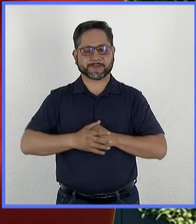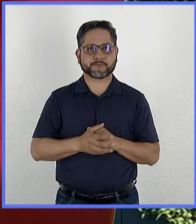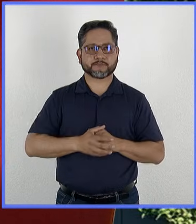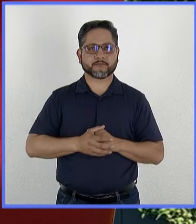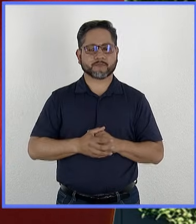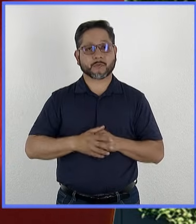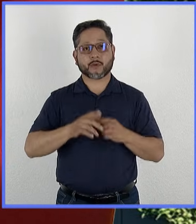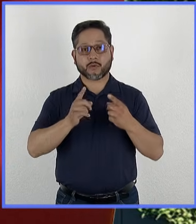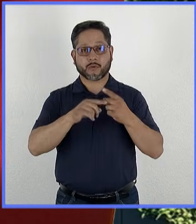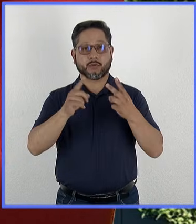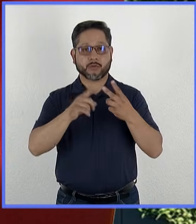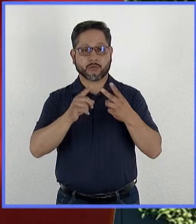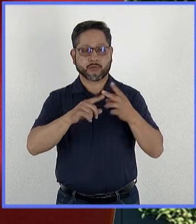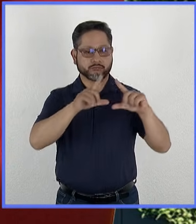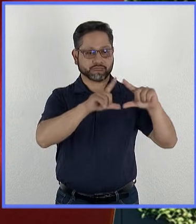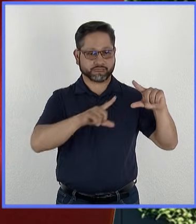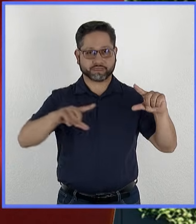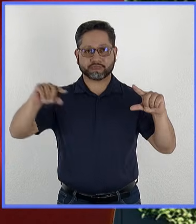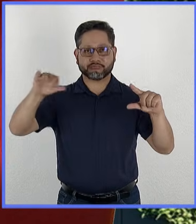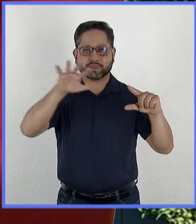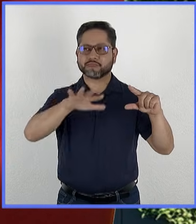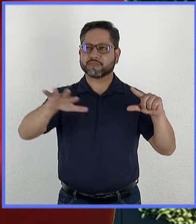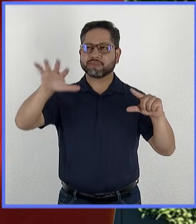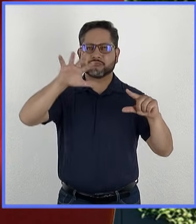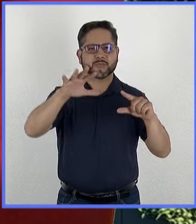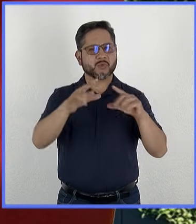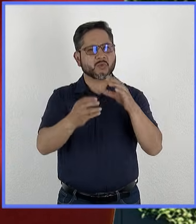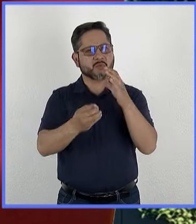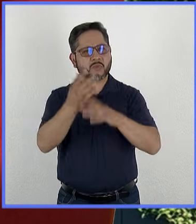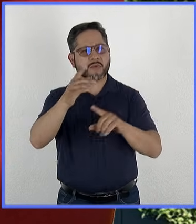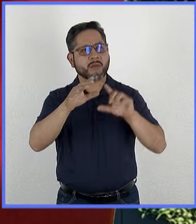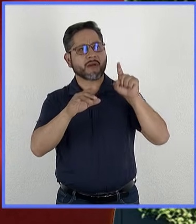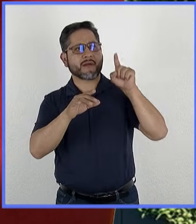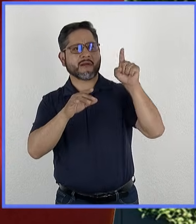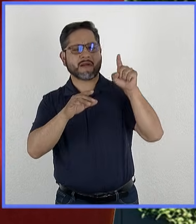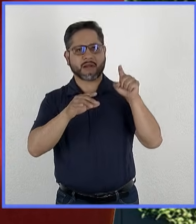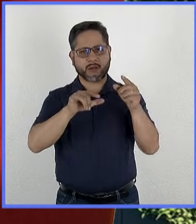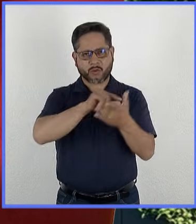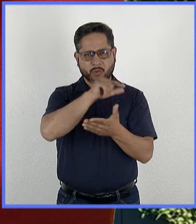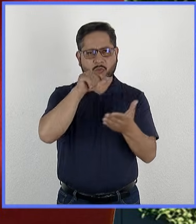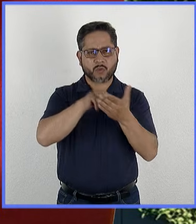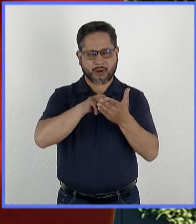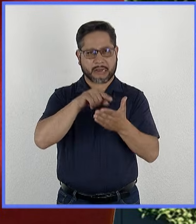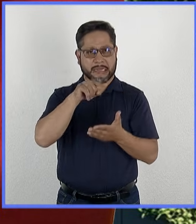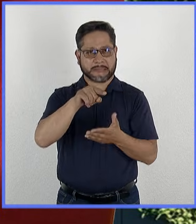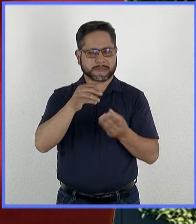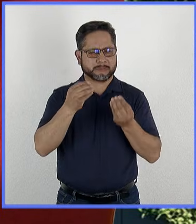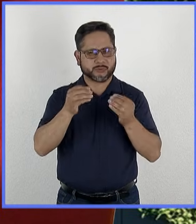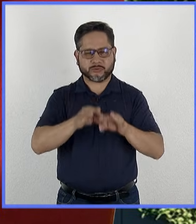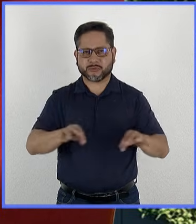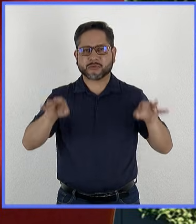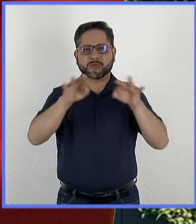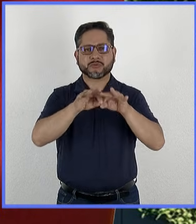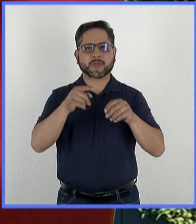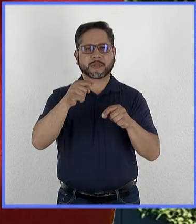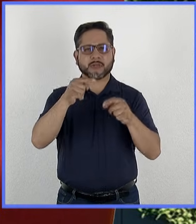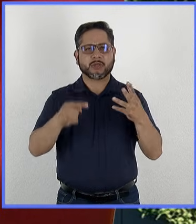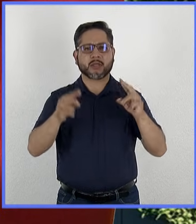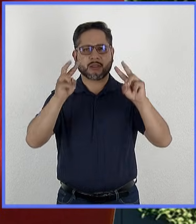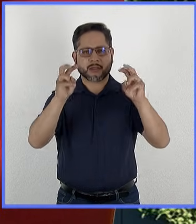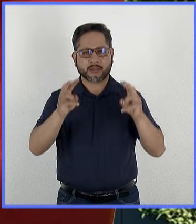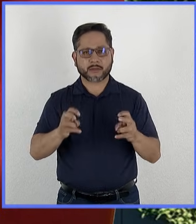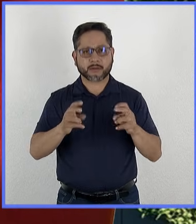También nuestro Golfo de México nos lleva a conocer un nuevo tesoro allá en esta zona de nuestro país, y además el tema